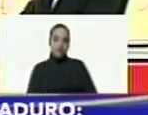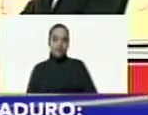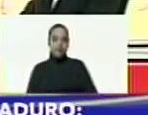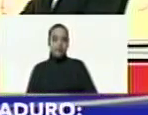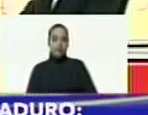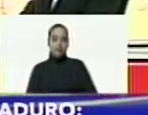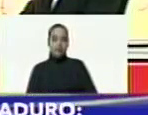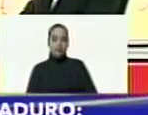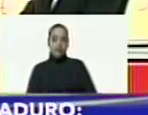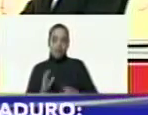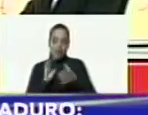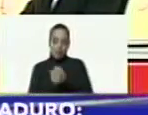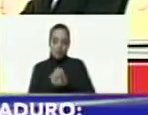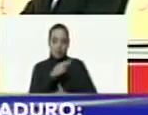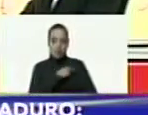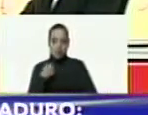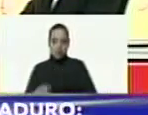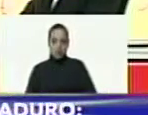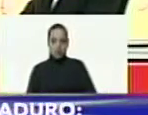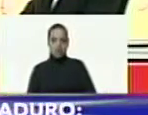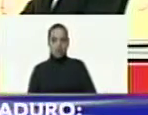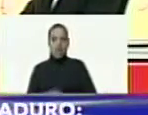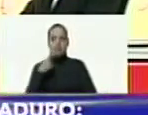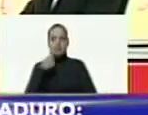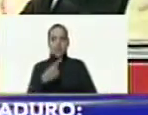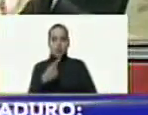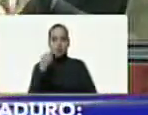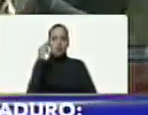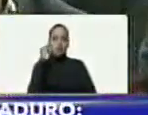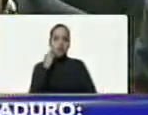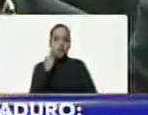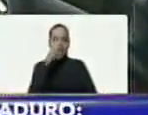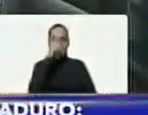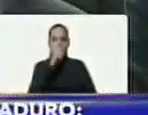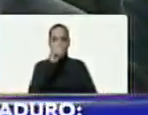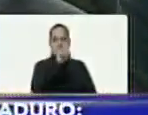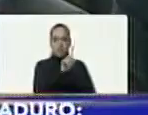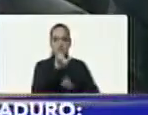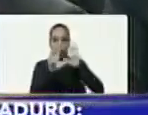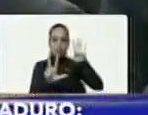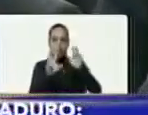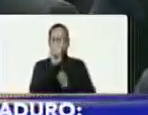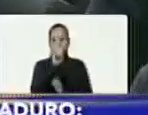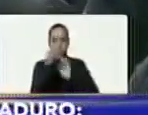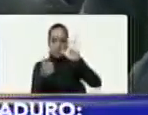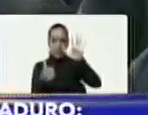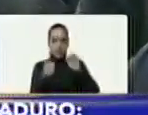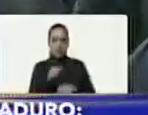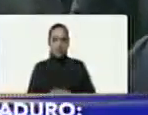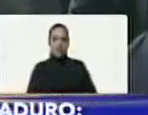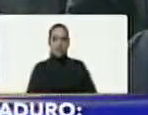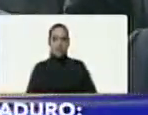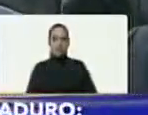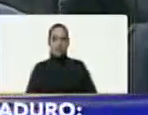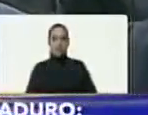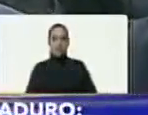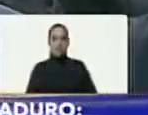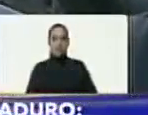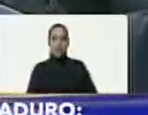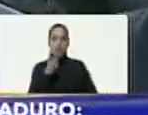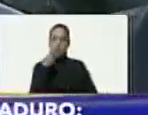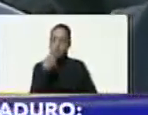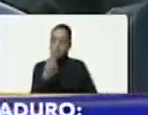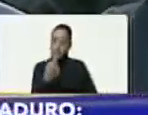compañeros de la China, dijo Simón Bolívar en 1826, lo